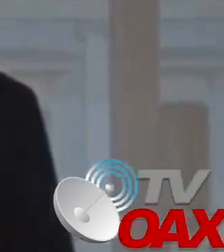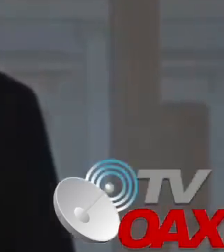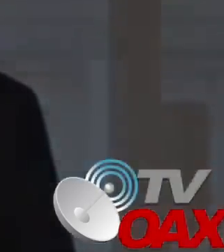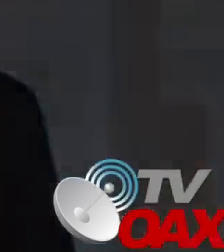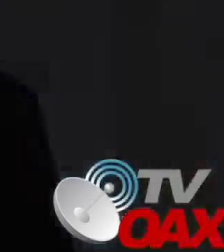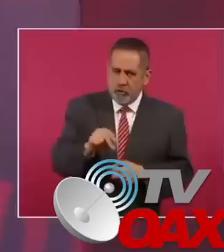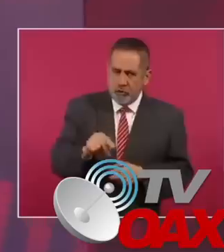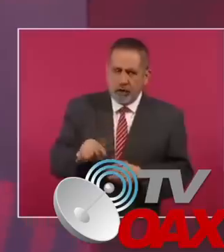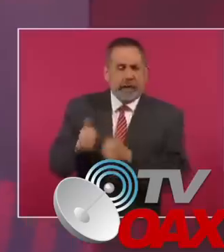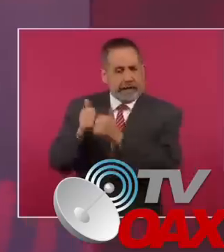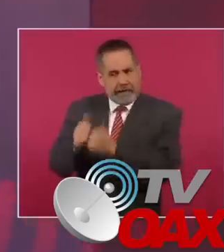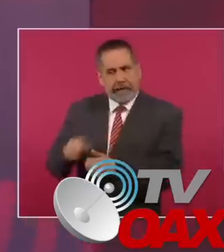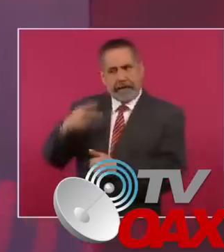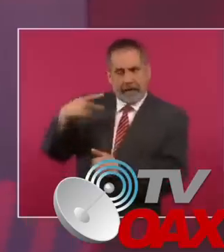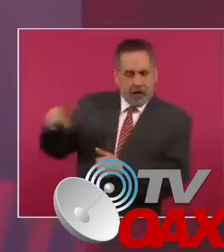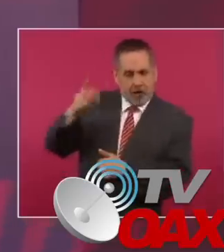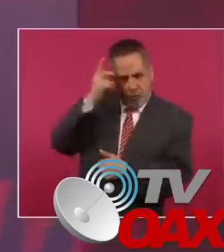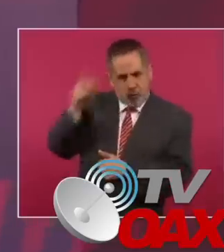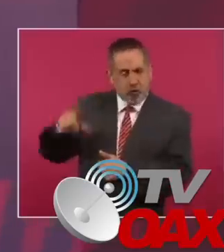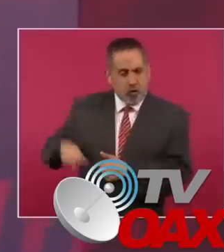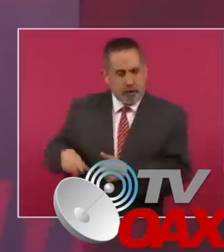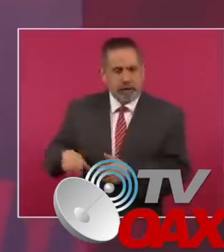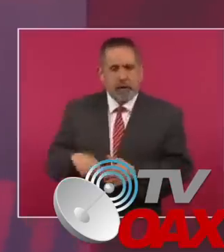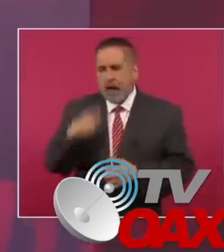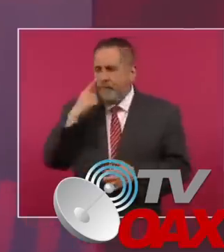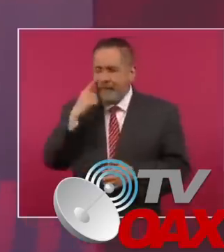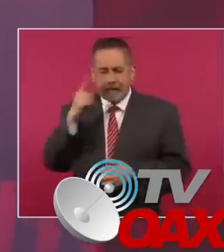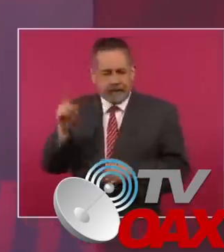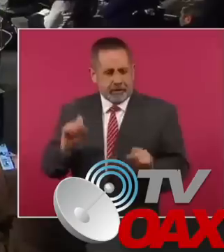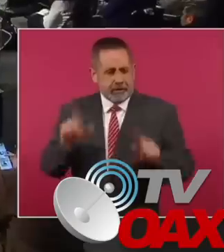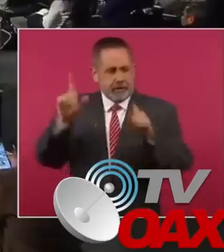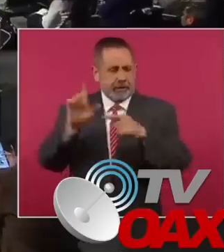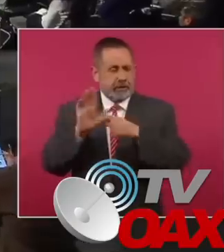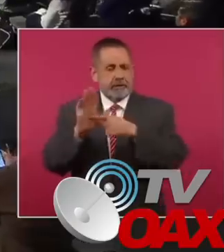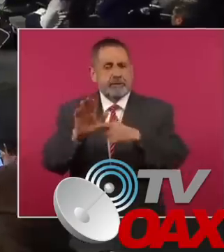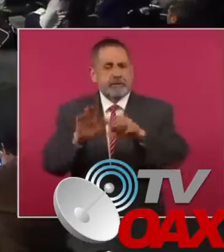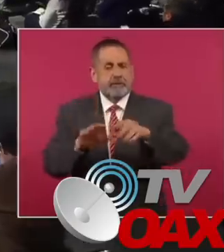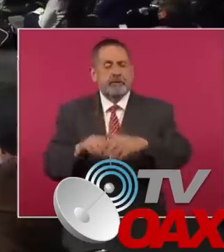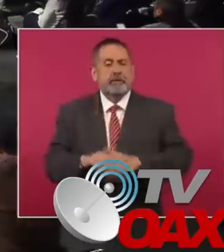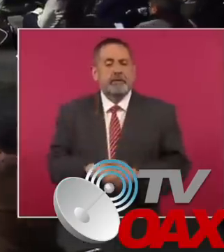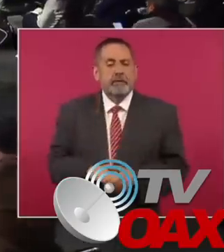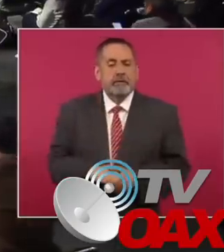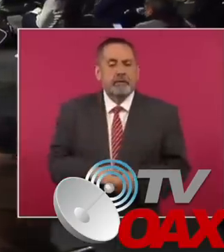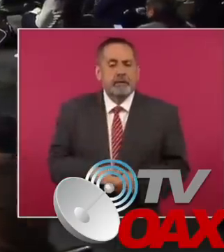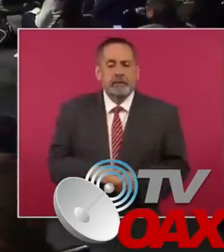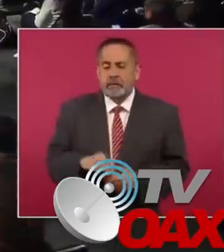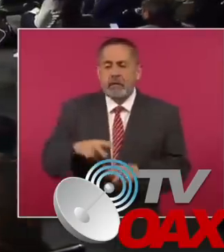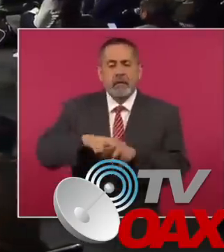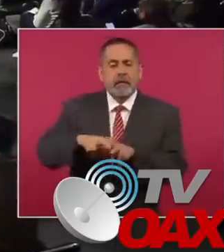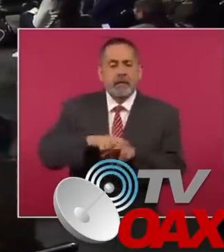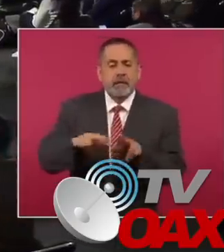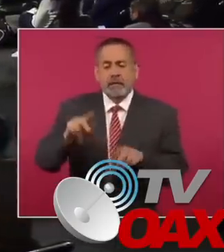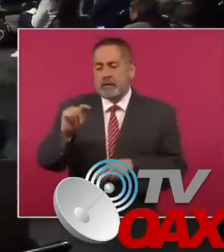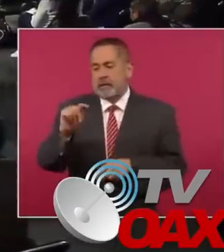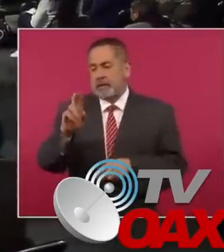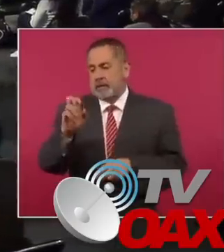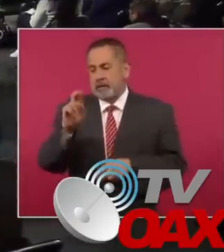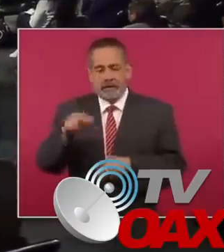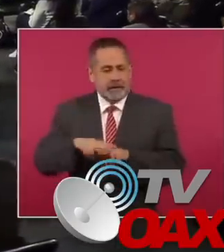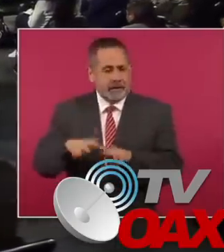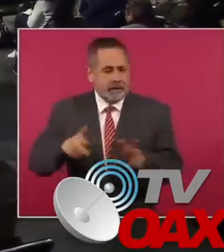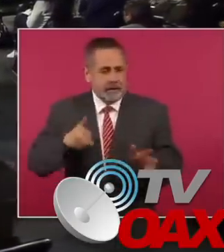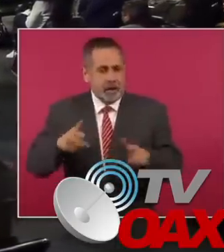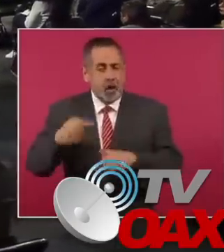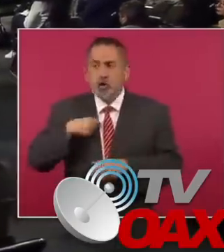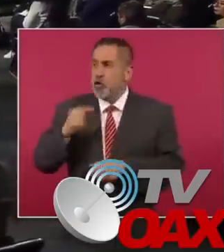2023 si pones de favor el plano del tren acabo